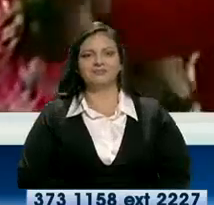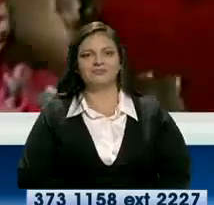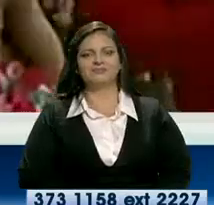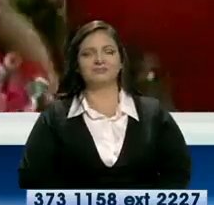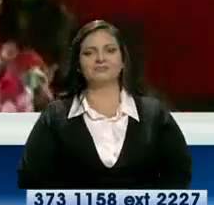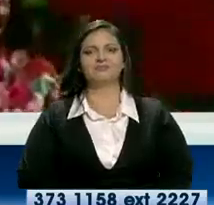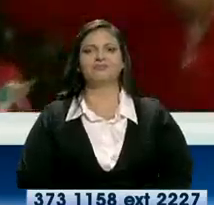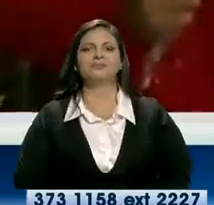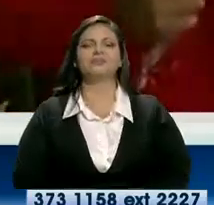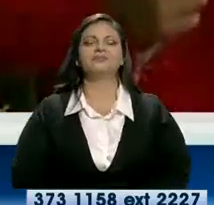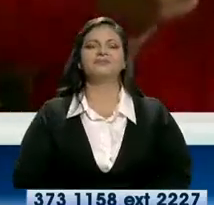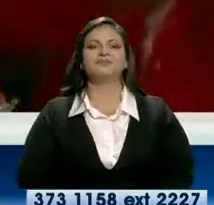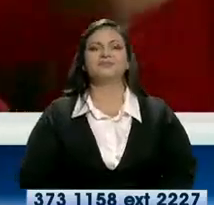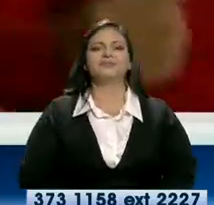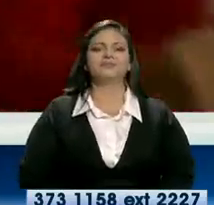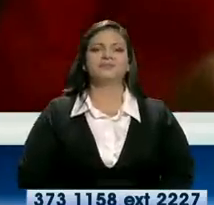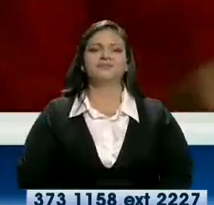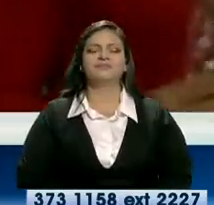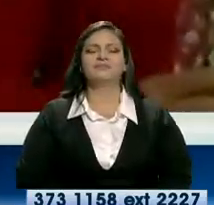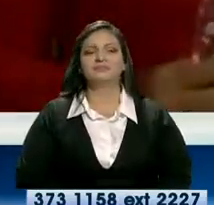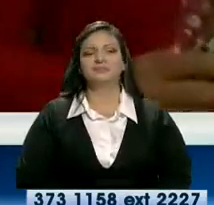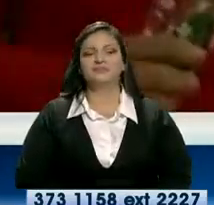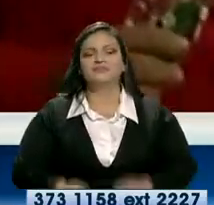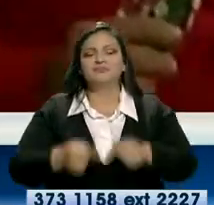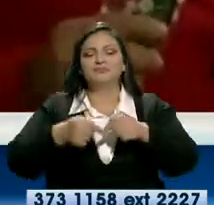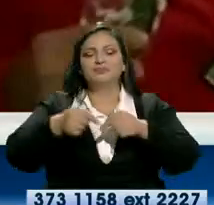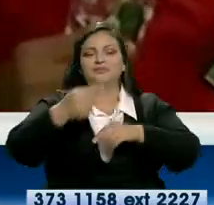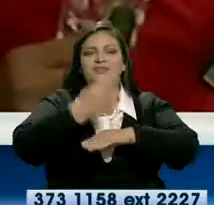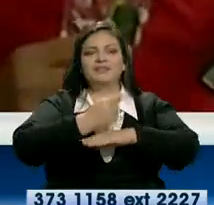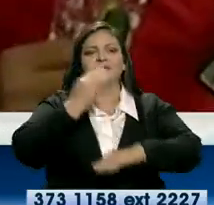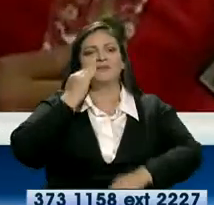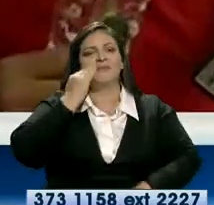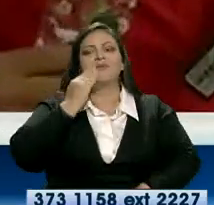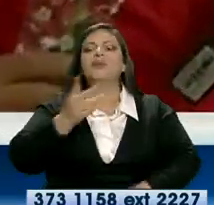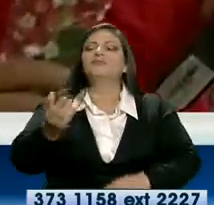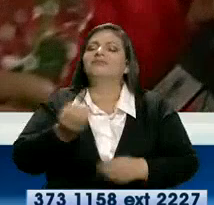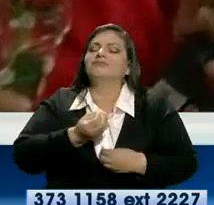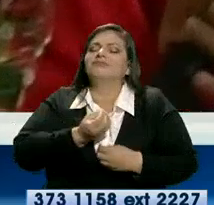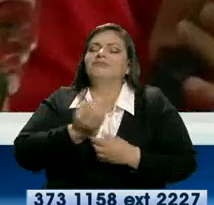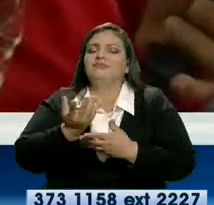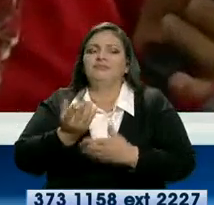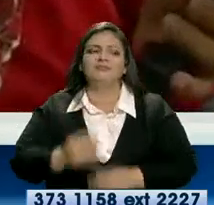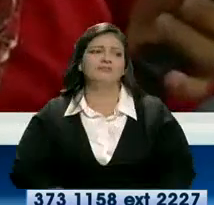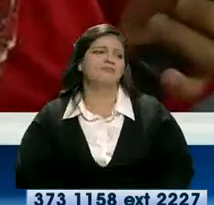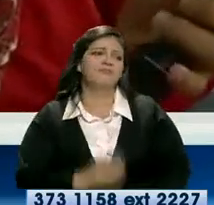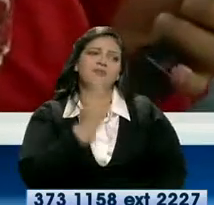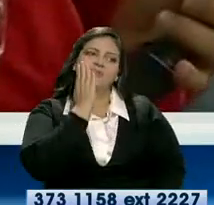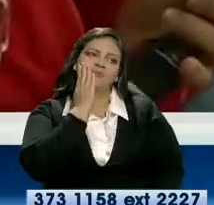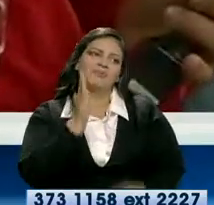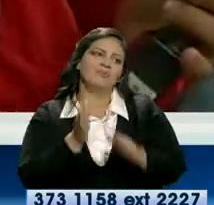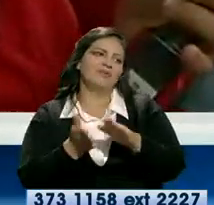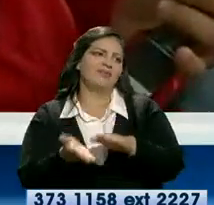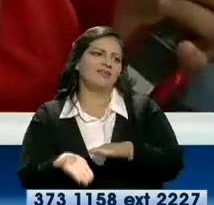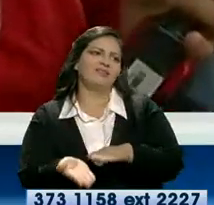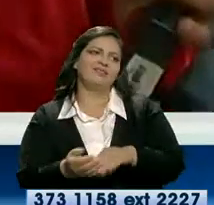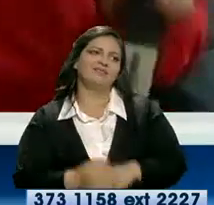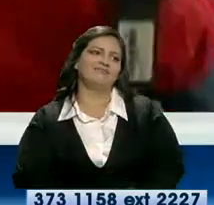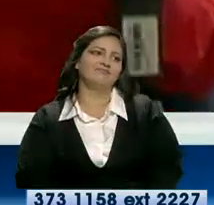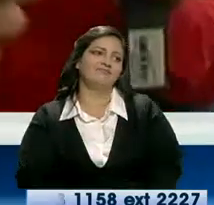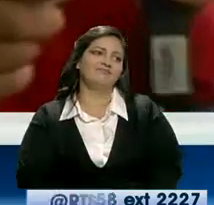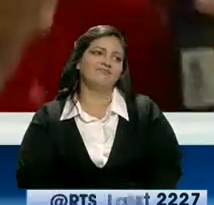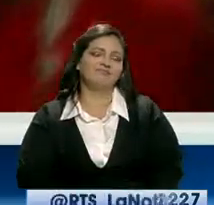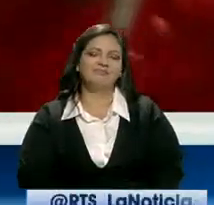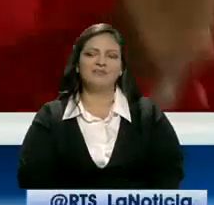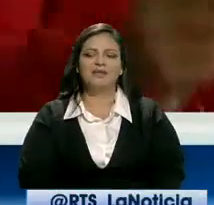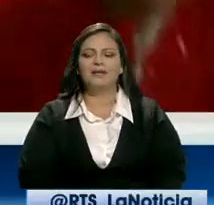Por ejemplo, en este día que se las conmemora a ellas. No la tengo, pero si la tuviera le dijera todo lo que lo amo. Oh, ya, ya. Sí. Un